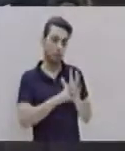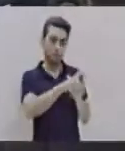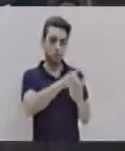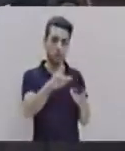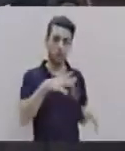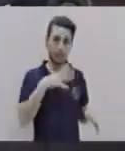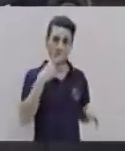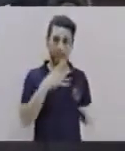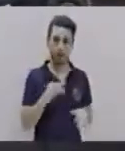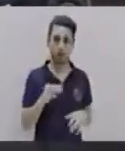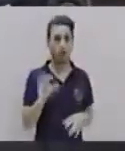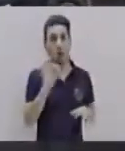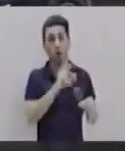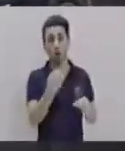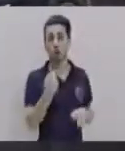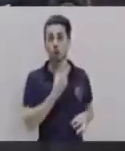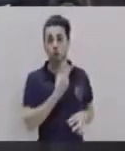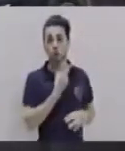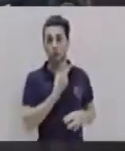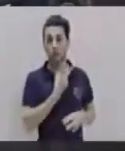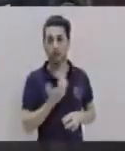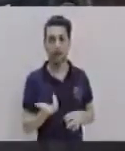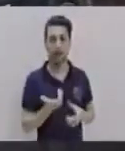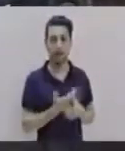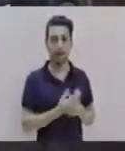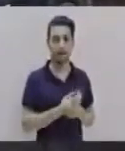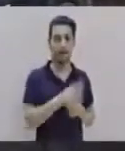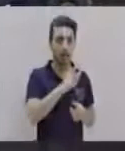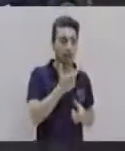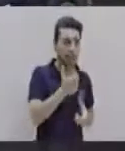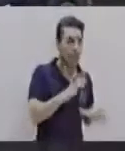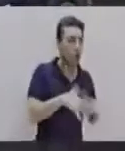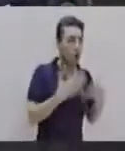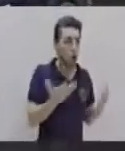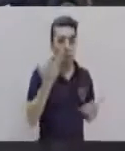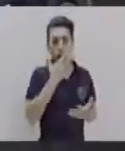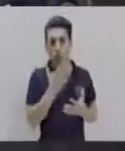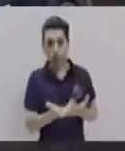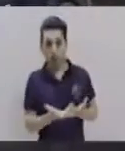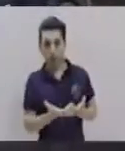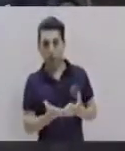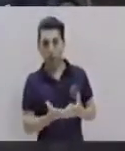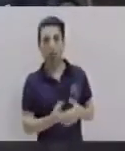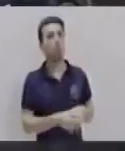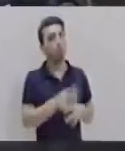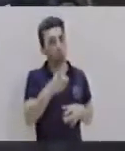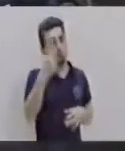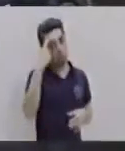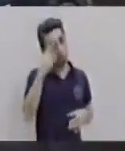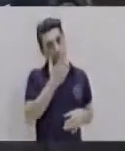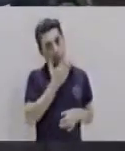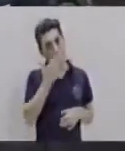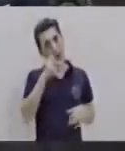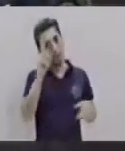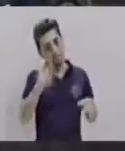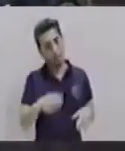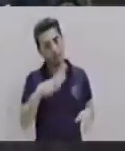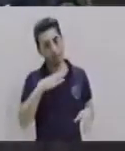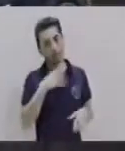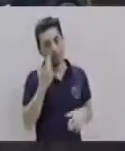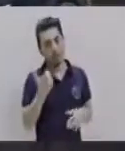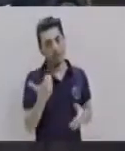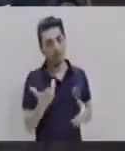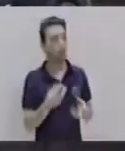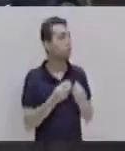hijos, o por ejemplo, si son solteros, tenés dinero para estudiar, porque para estudiar implica tener dinero, ¿verdad? Entonces,